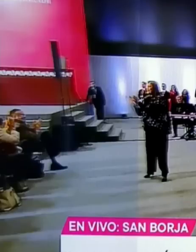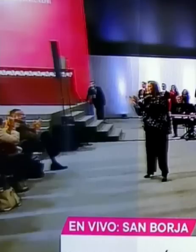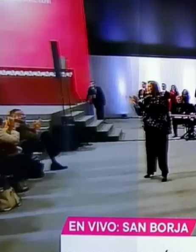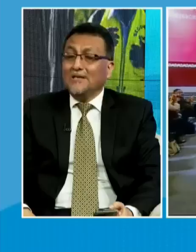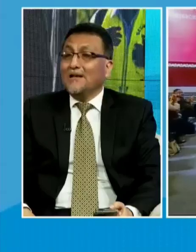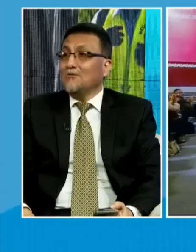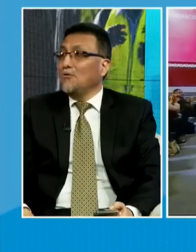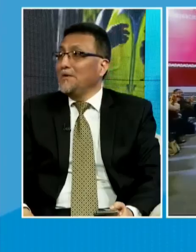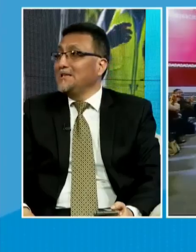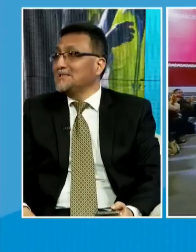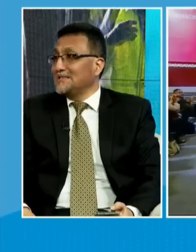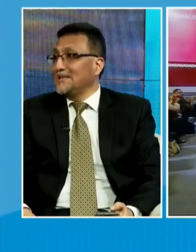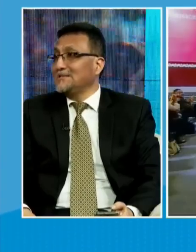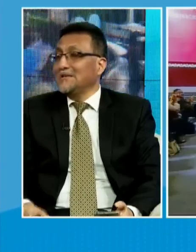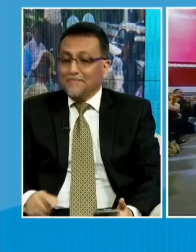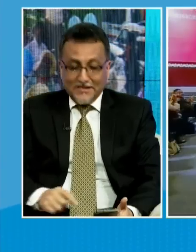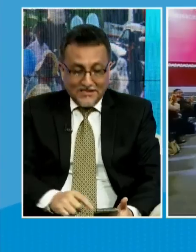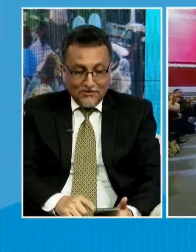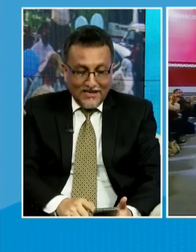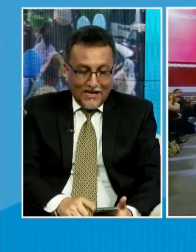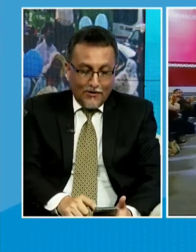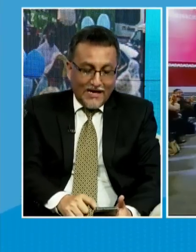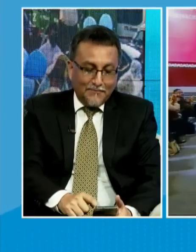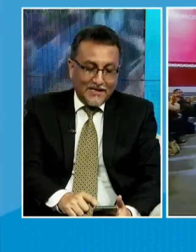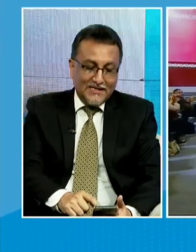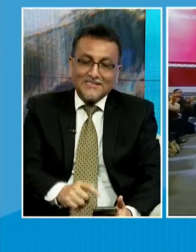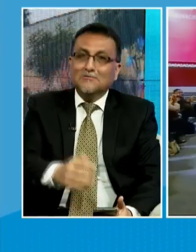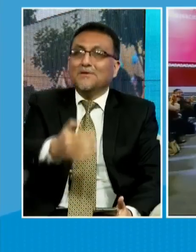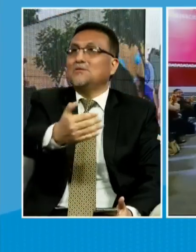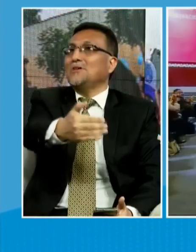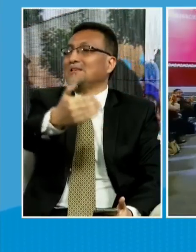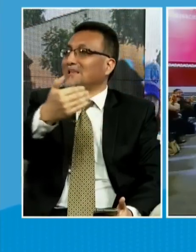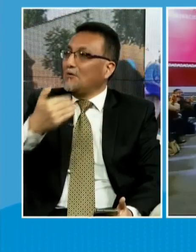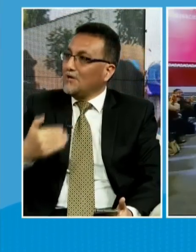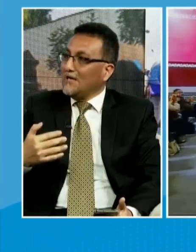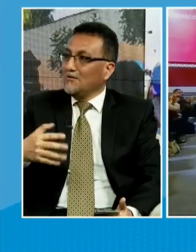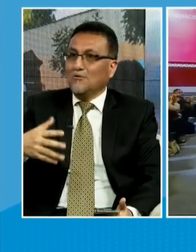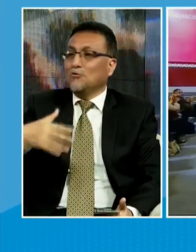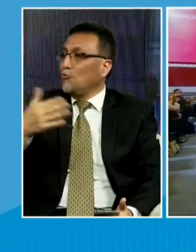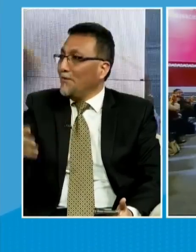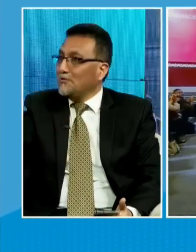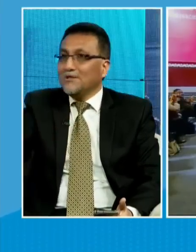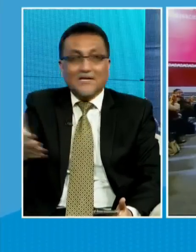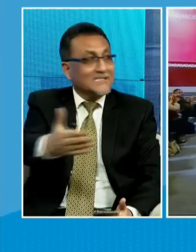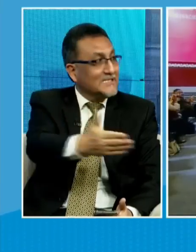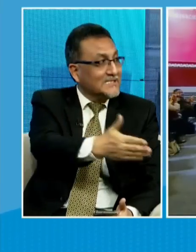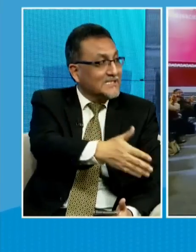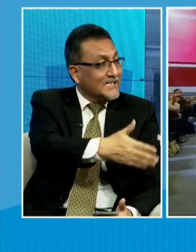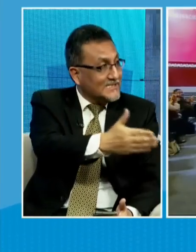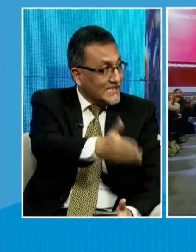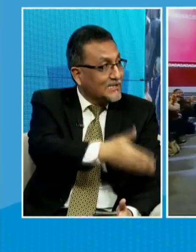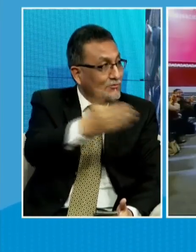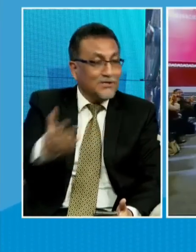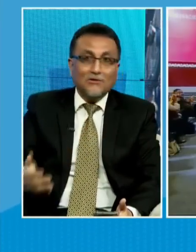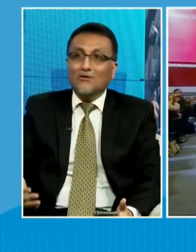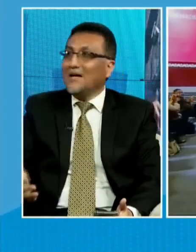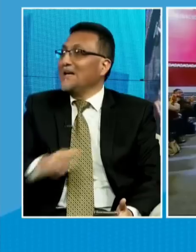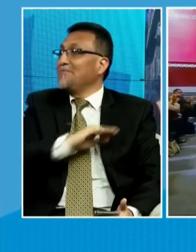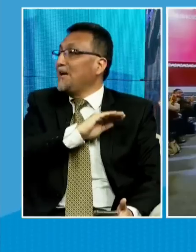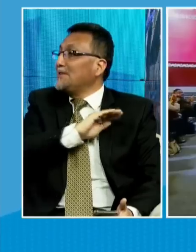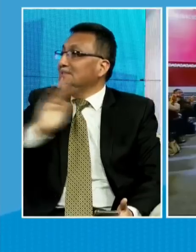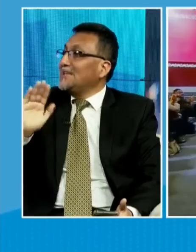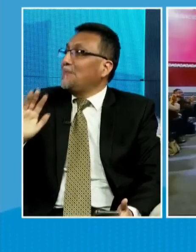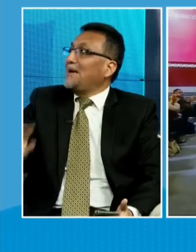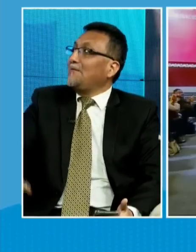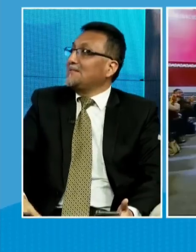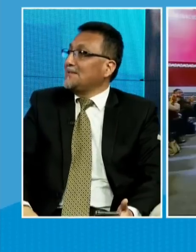esta orden ejecutiva del año 2016, sino que la OEA, a partir de ese momento y hasta ahora, en los documentos que se están discutiendo ahora,